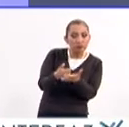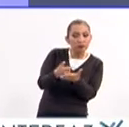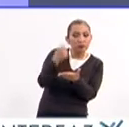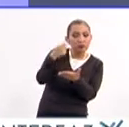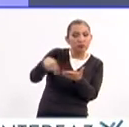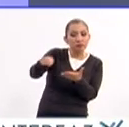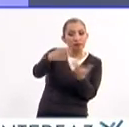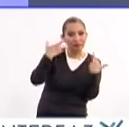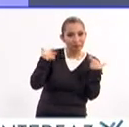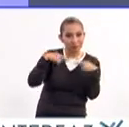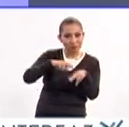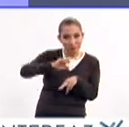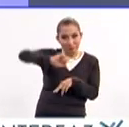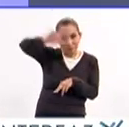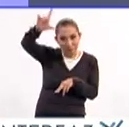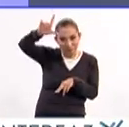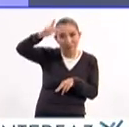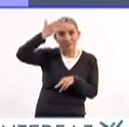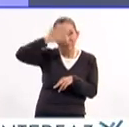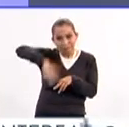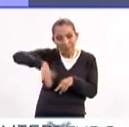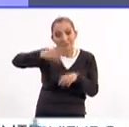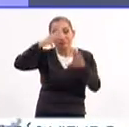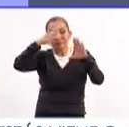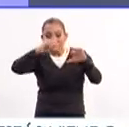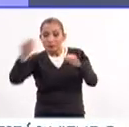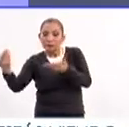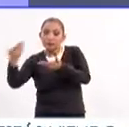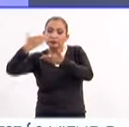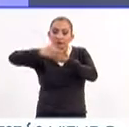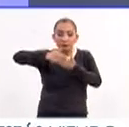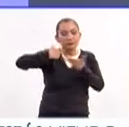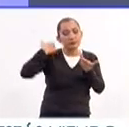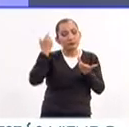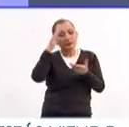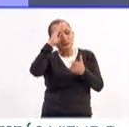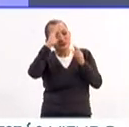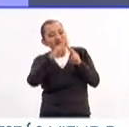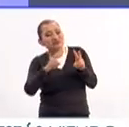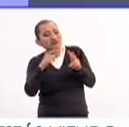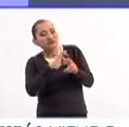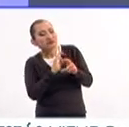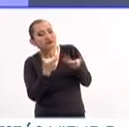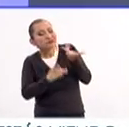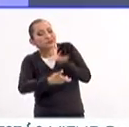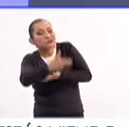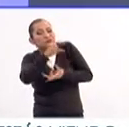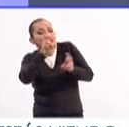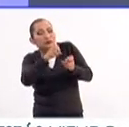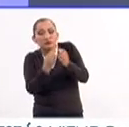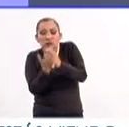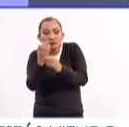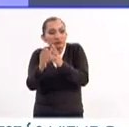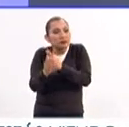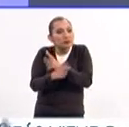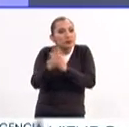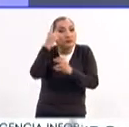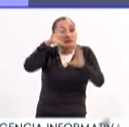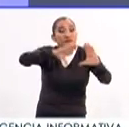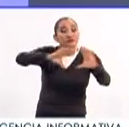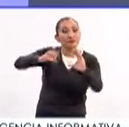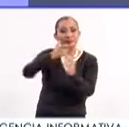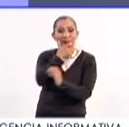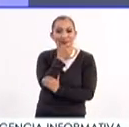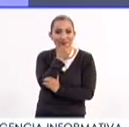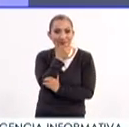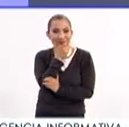a que los profesionales de la enseñanza se acerquen a foros de reflexión donde podamos platicar sobre innovación en la enseñanza. Y